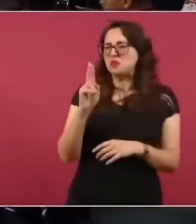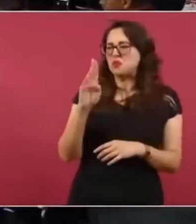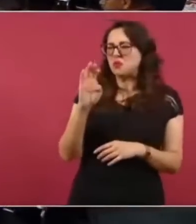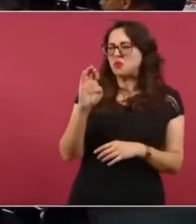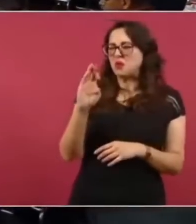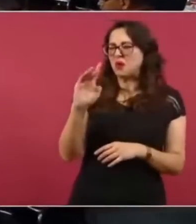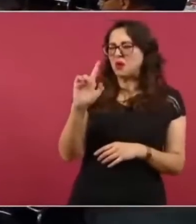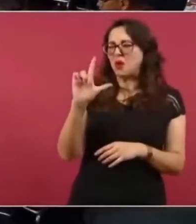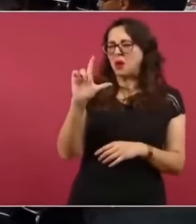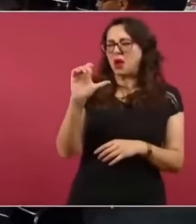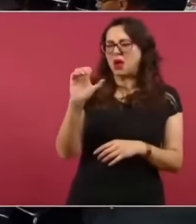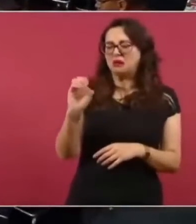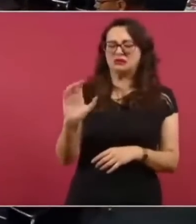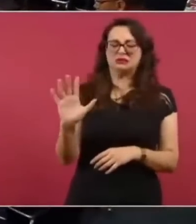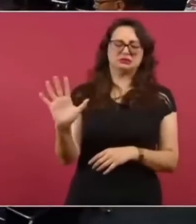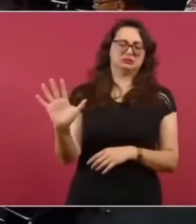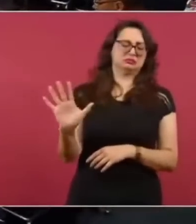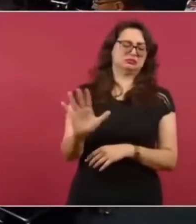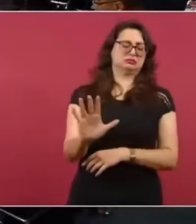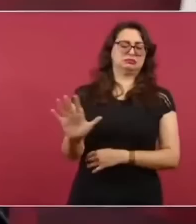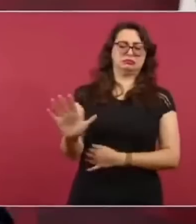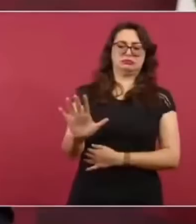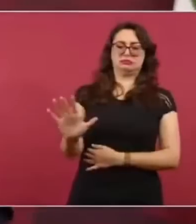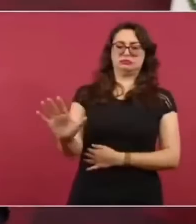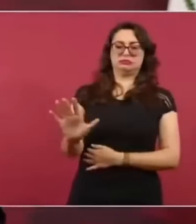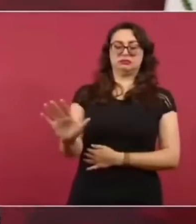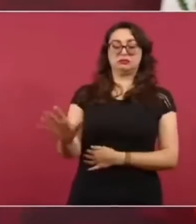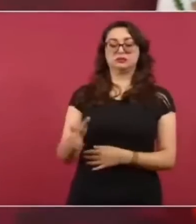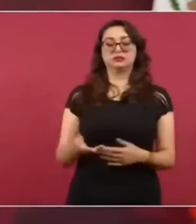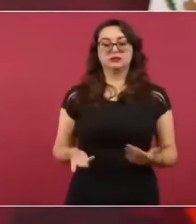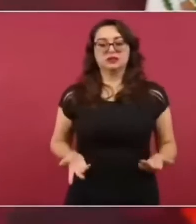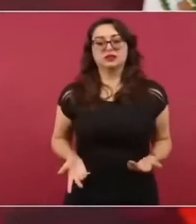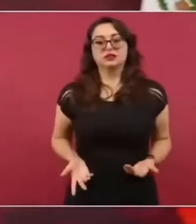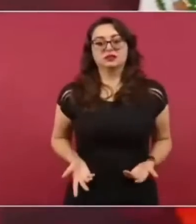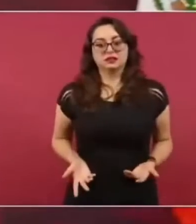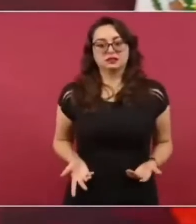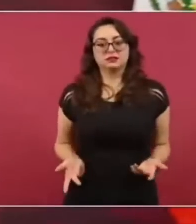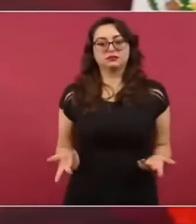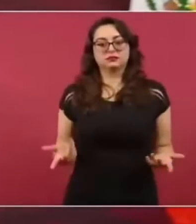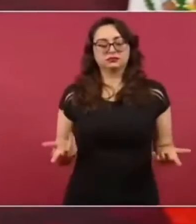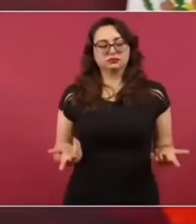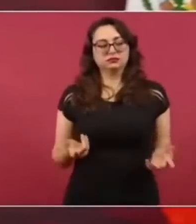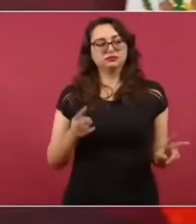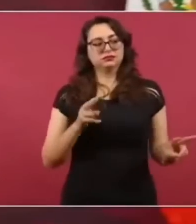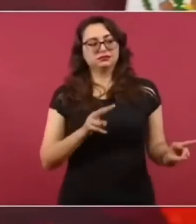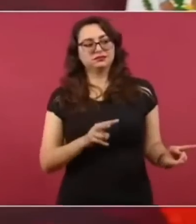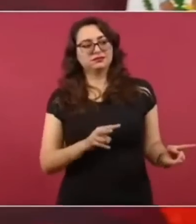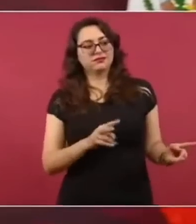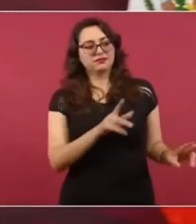No aquí, porque aquí no lo permitimos eso. Pero aquí hemos visto cómo